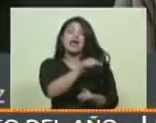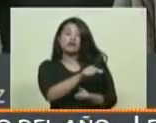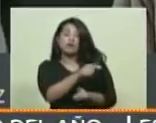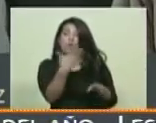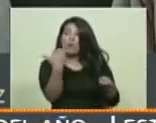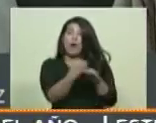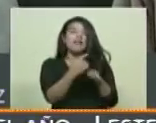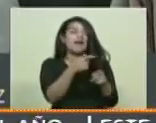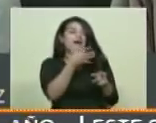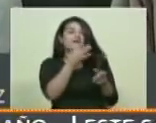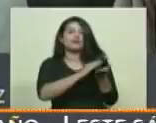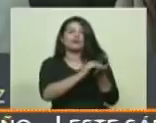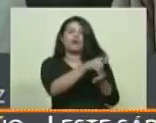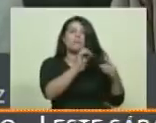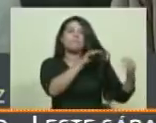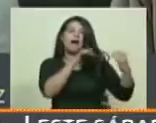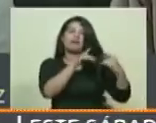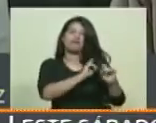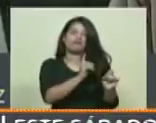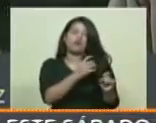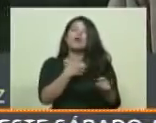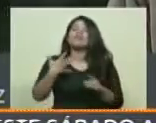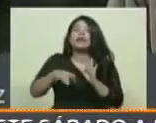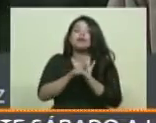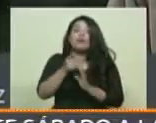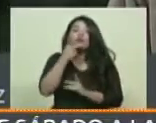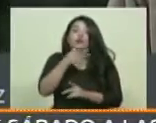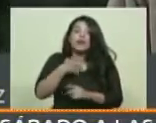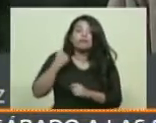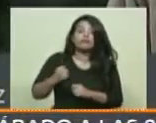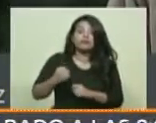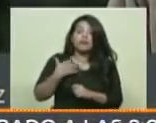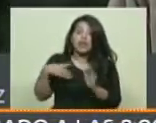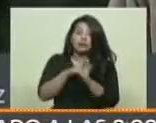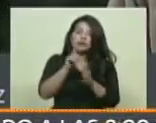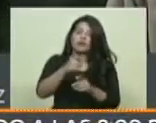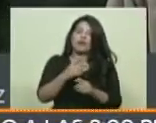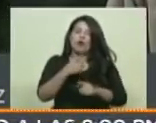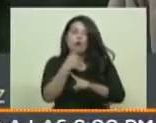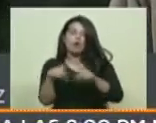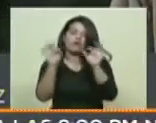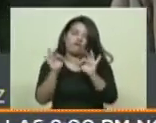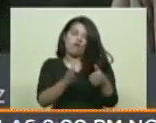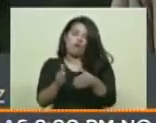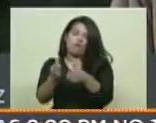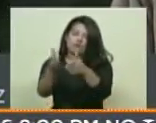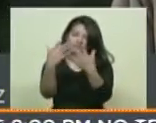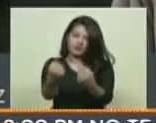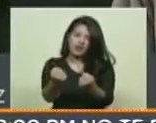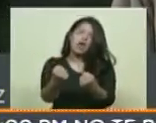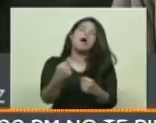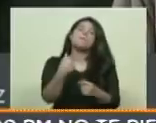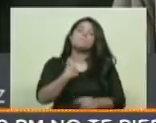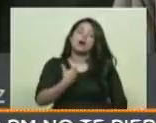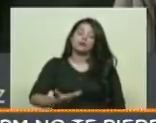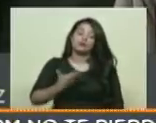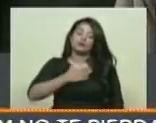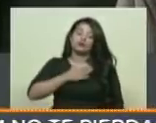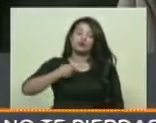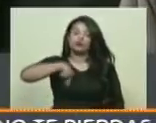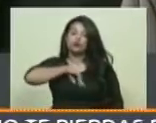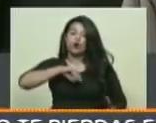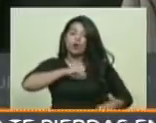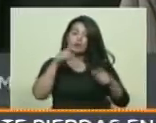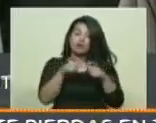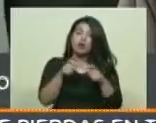camino para el ejercicio de los derechos políticos. Así que para nosotros es muy importante como comisión poder compartir